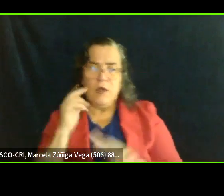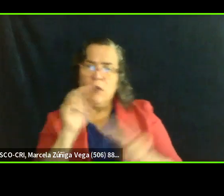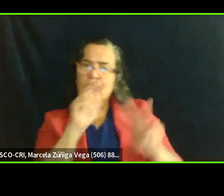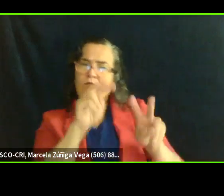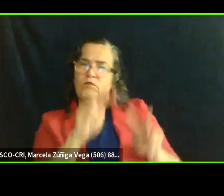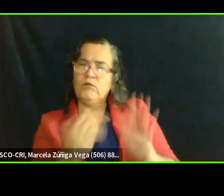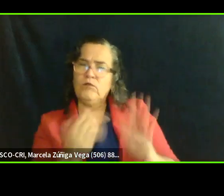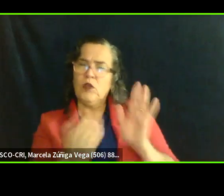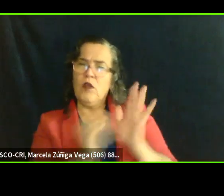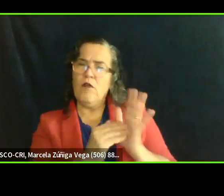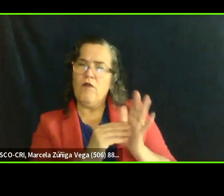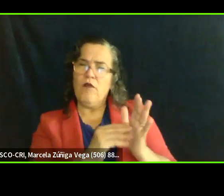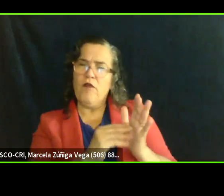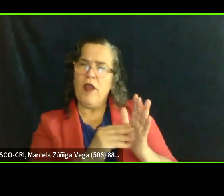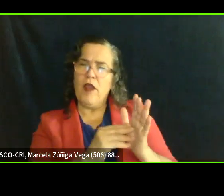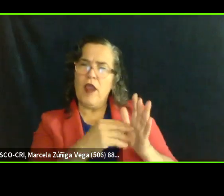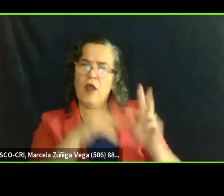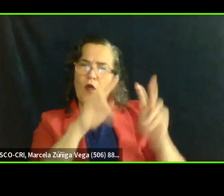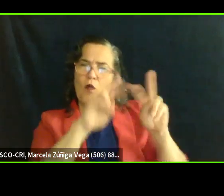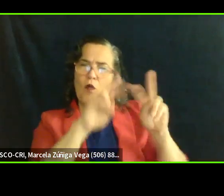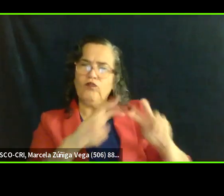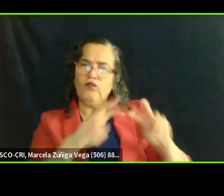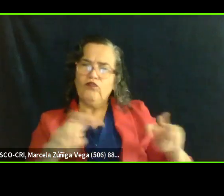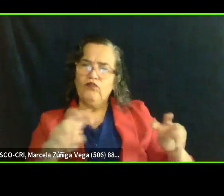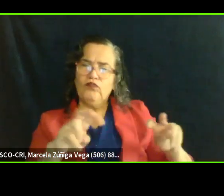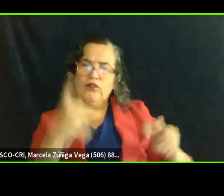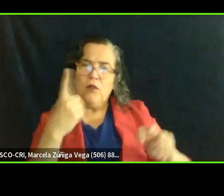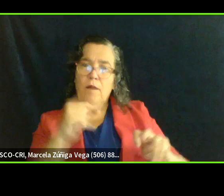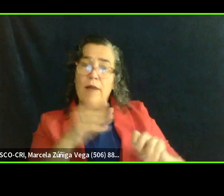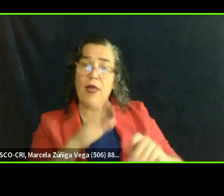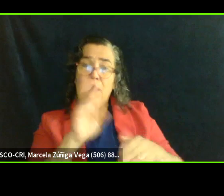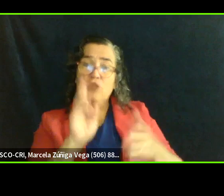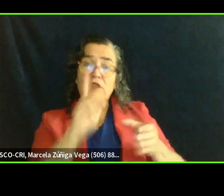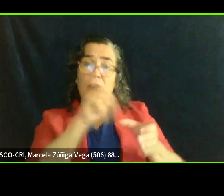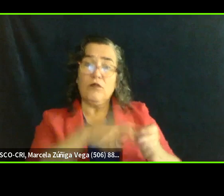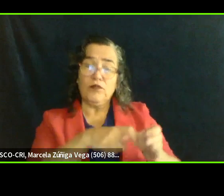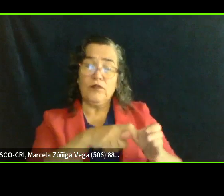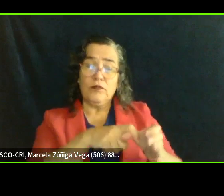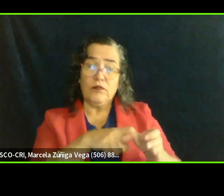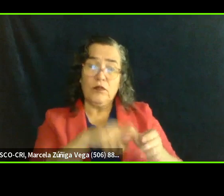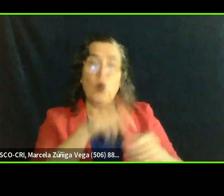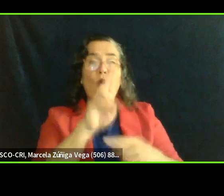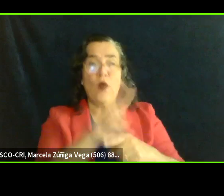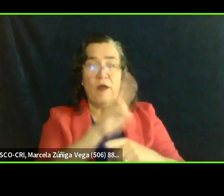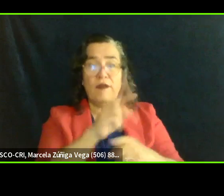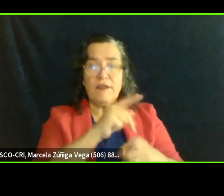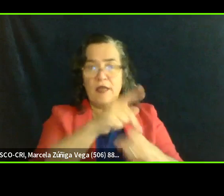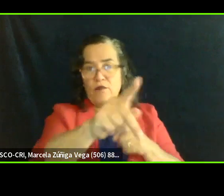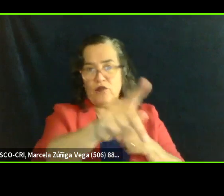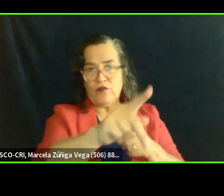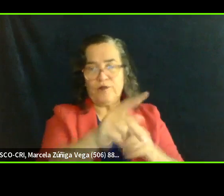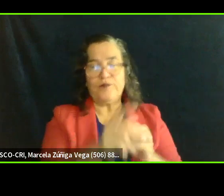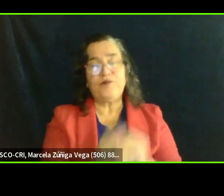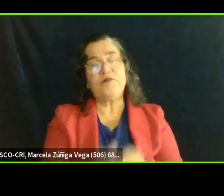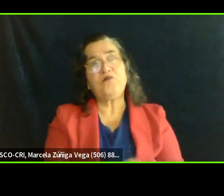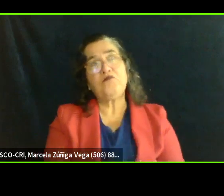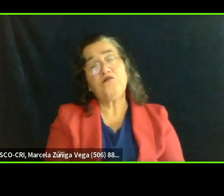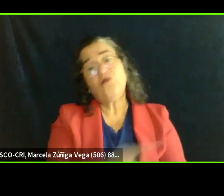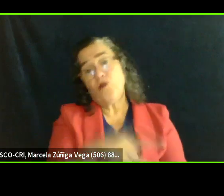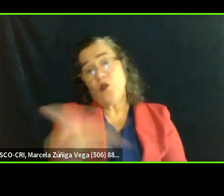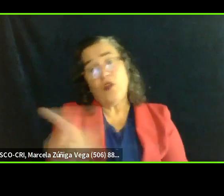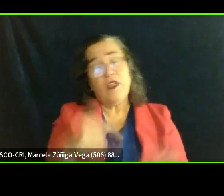replanteamiento a quienes optan por las carreras universitarias. En general, creo que ustedes coincidirán conmigo que es